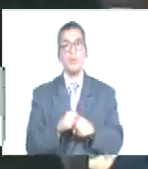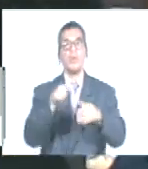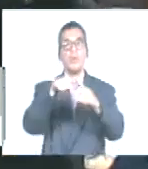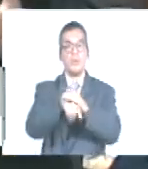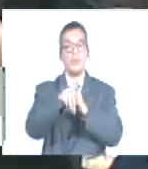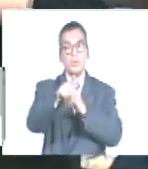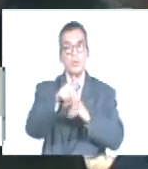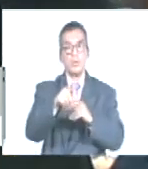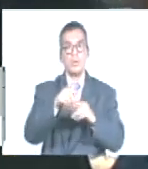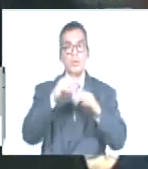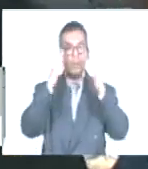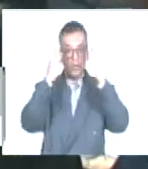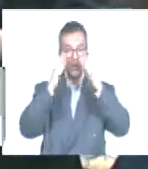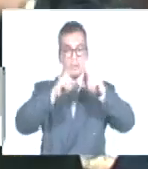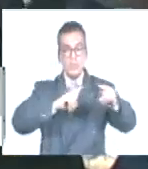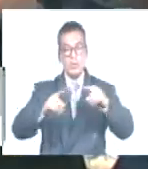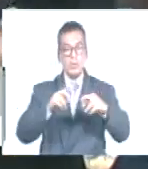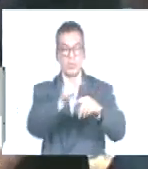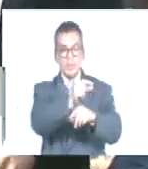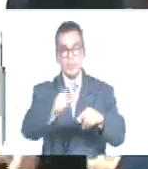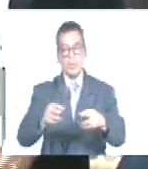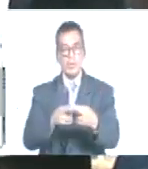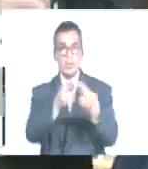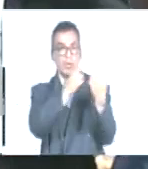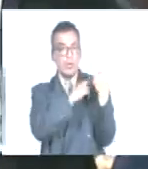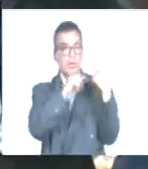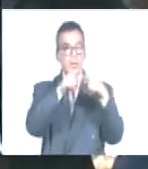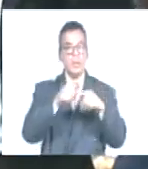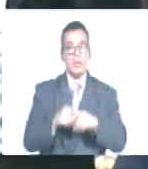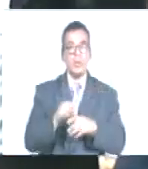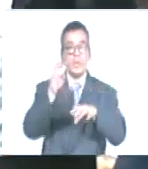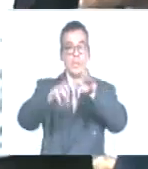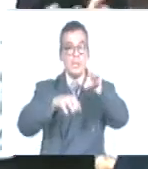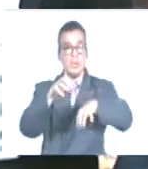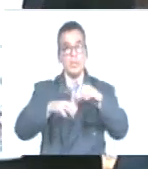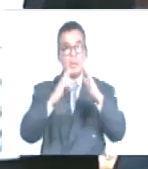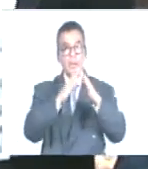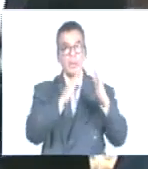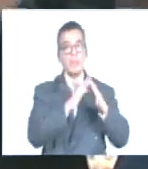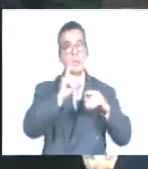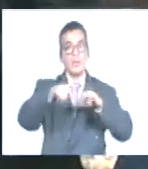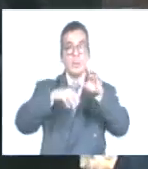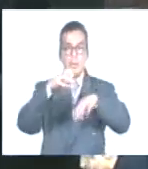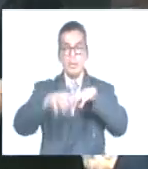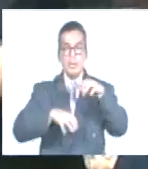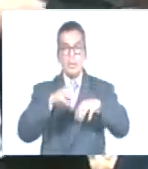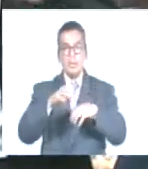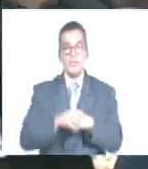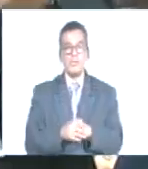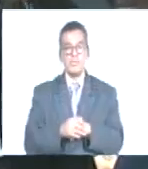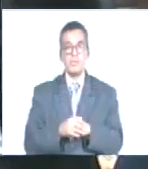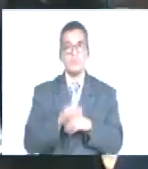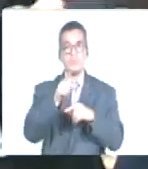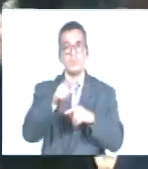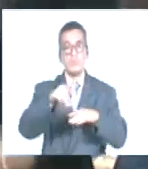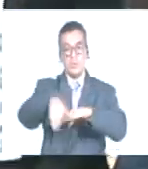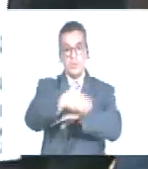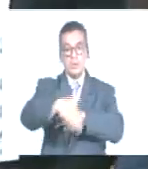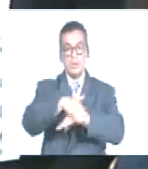incluso para los tutores y las personas responsables tanto de los animales domésticos como los animales que están en estado de